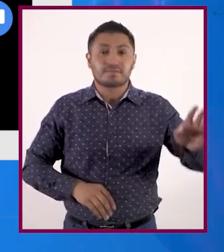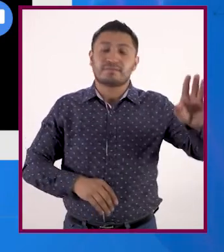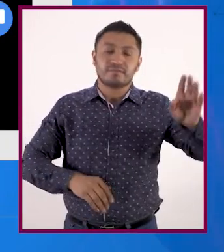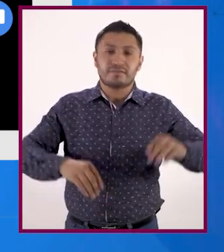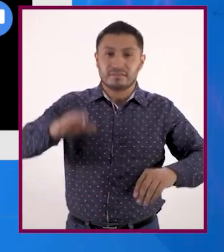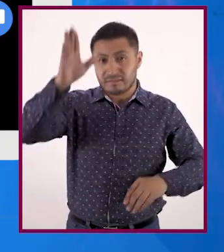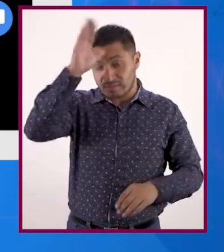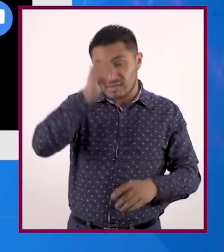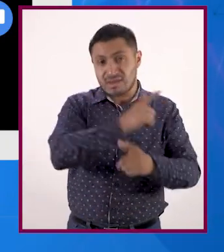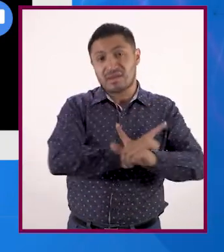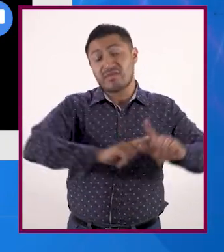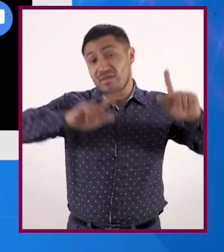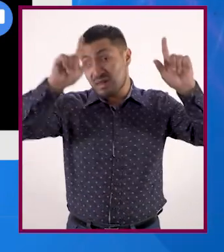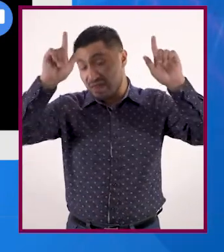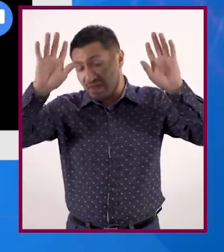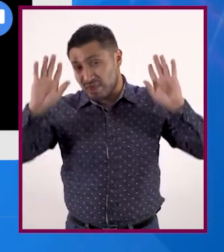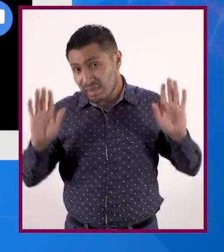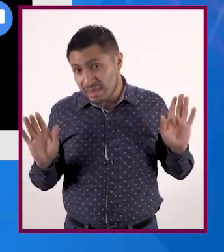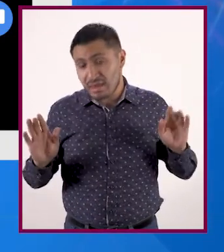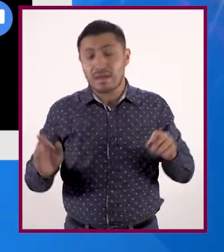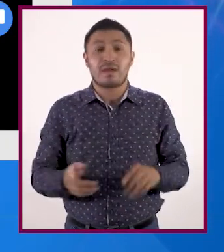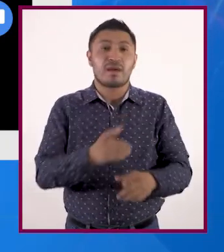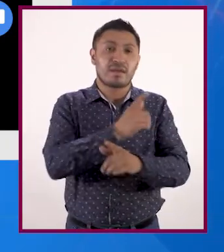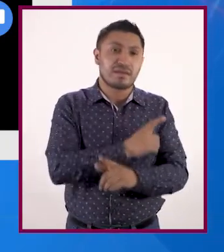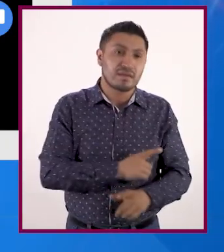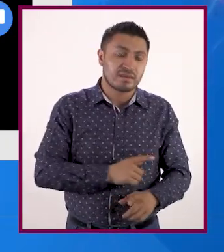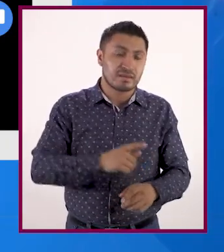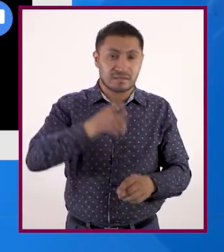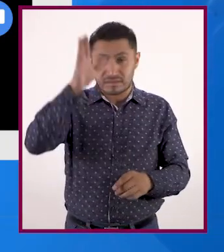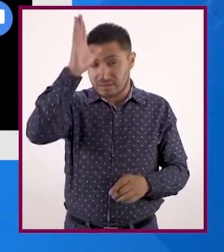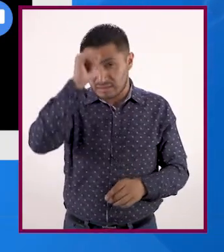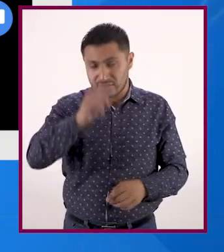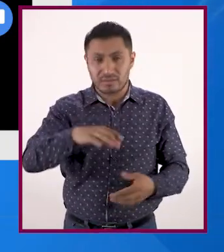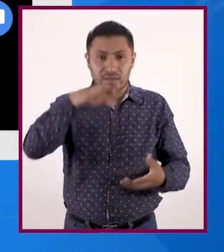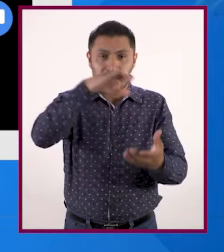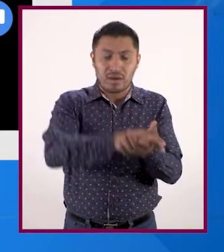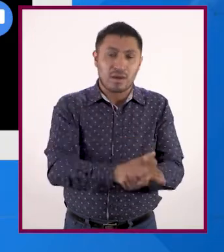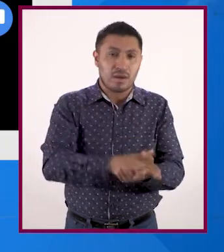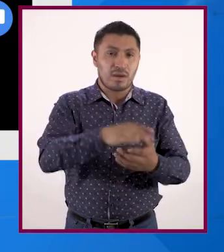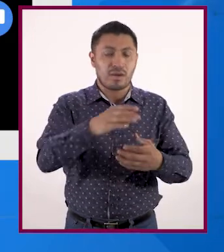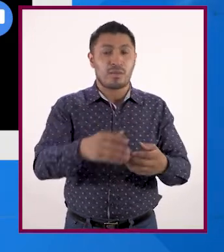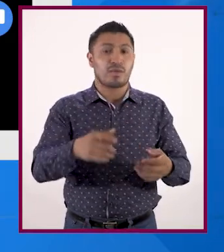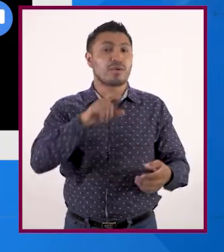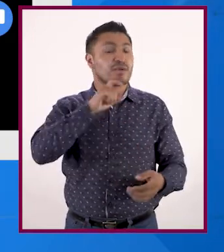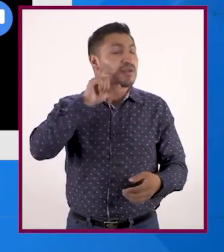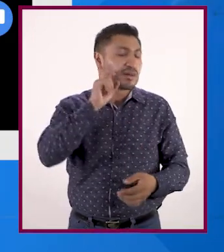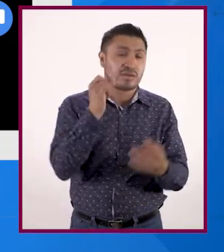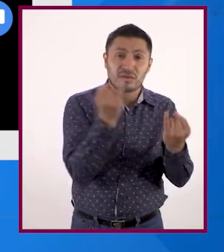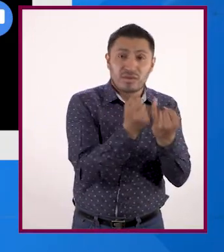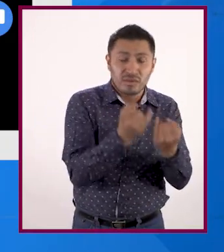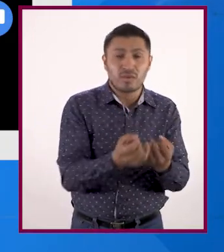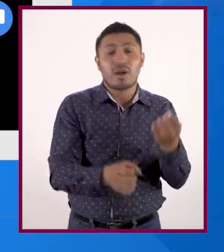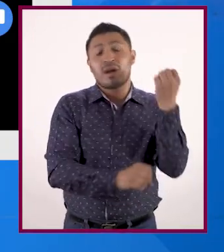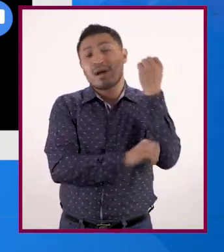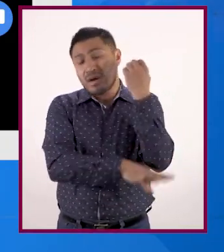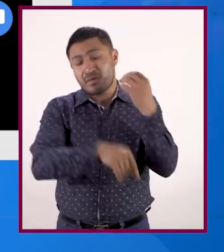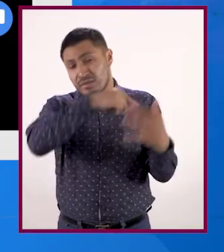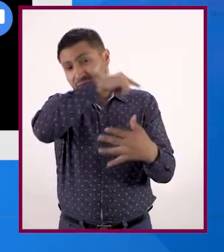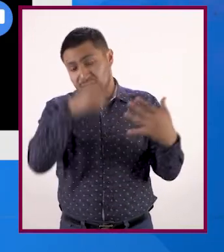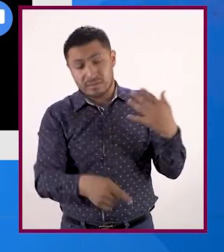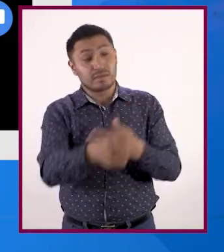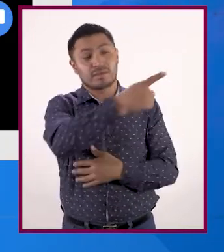libertades están a favor de el matrimonio igualitario el aborto ok entonces ese es el espectro precisamente la izquierda